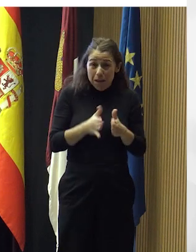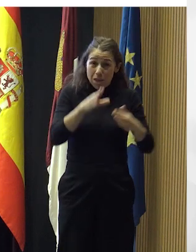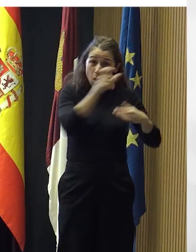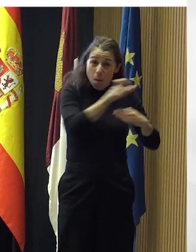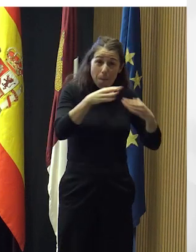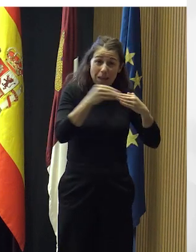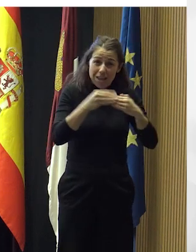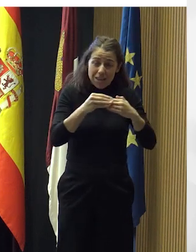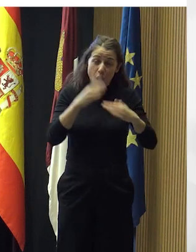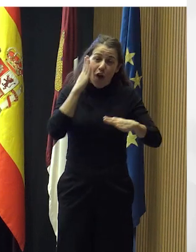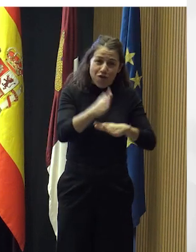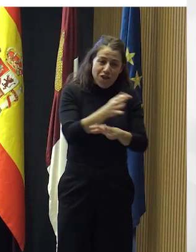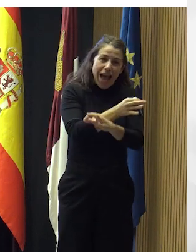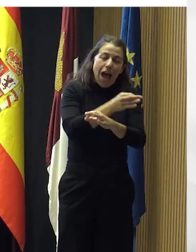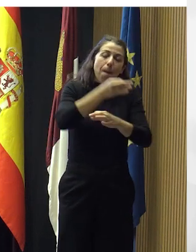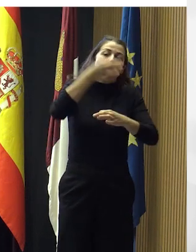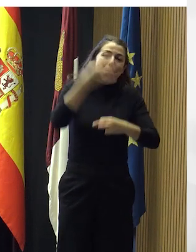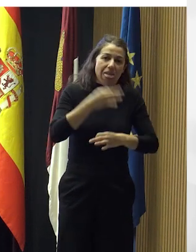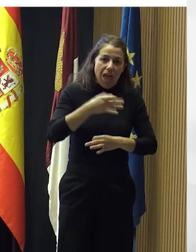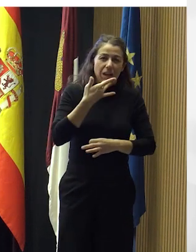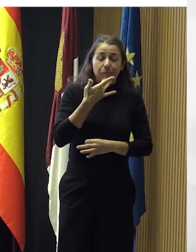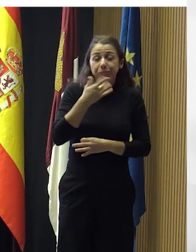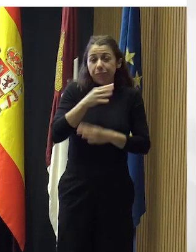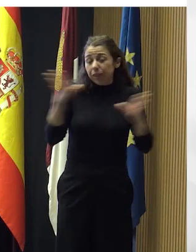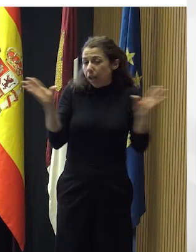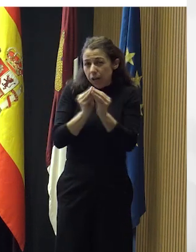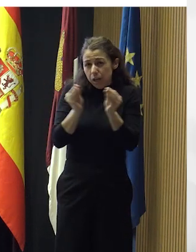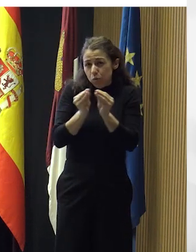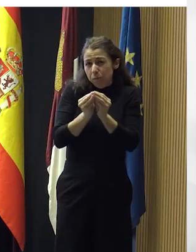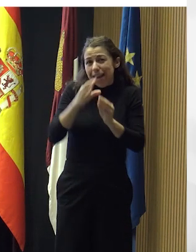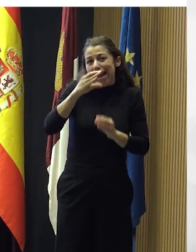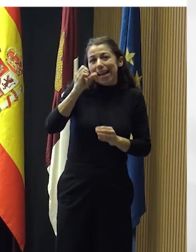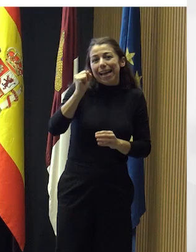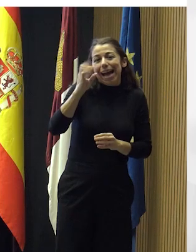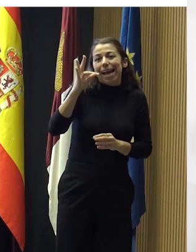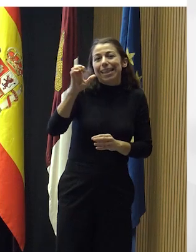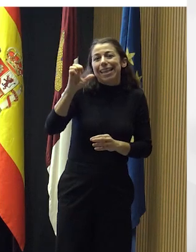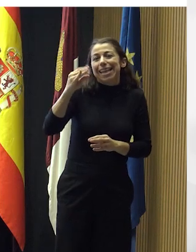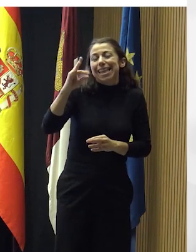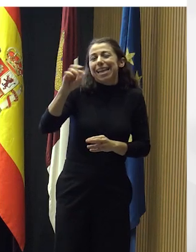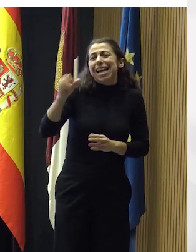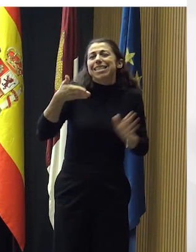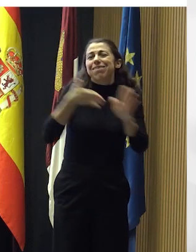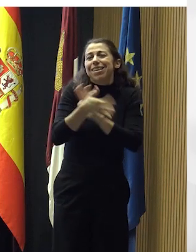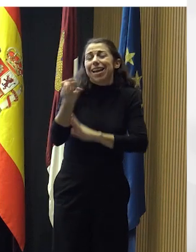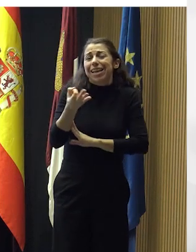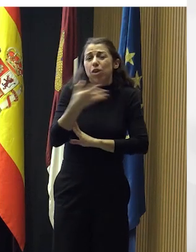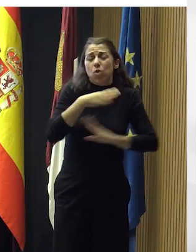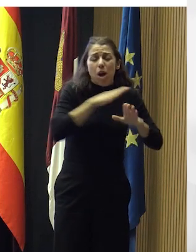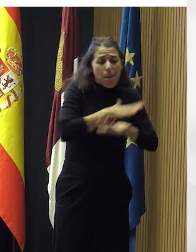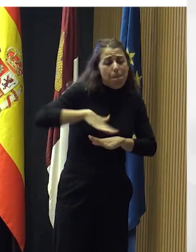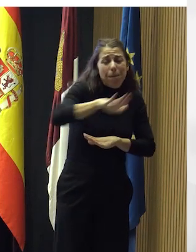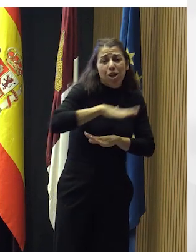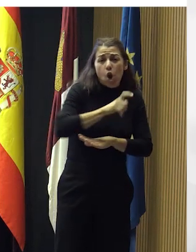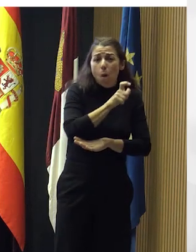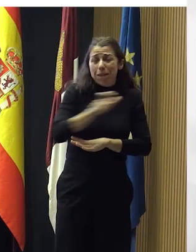pacientes. En resumen, una cátedra, que a veces la gente me pregunta, ¿pero qué es una cátedra? Pues es un espacio en el que toda la gente que